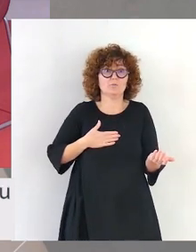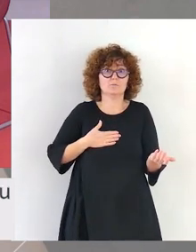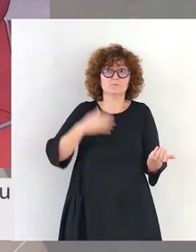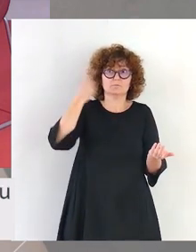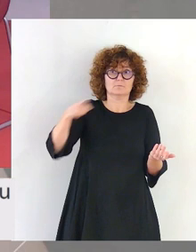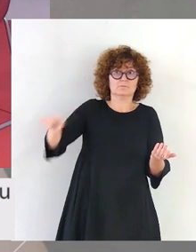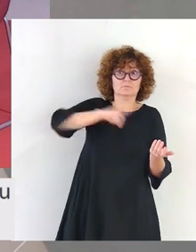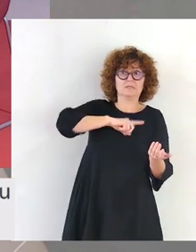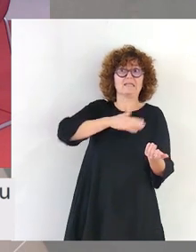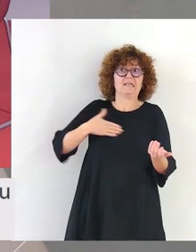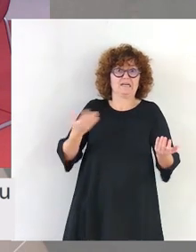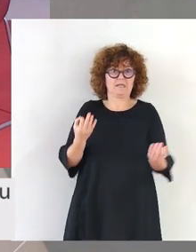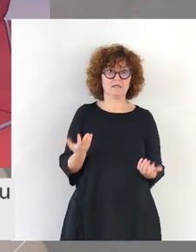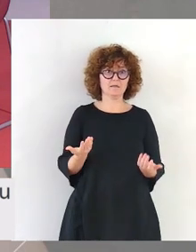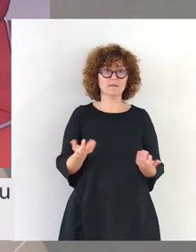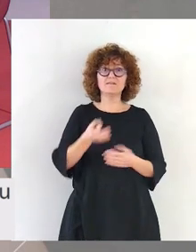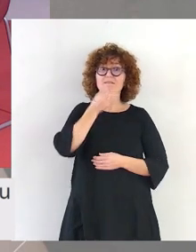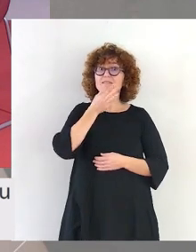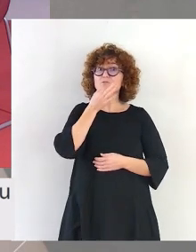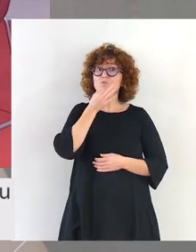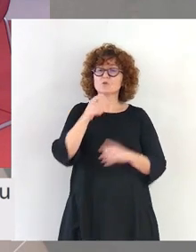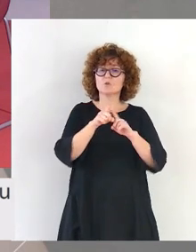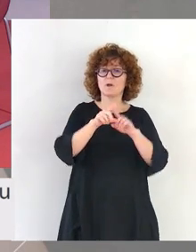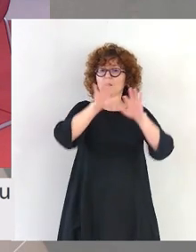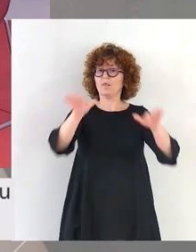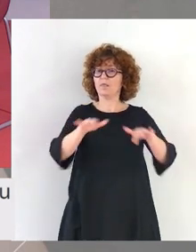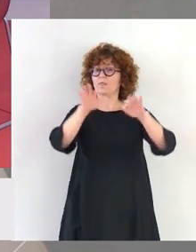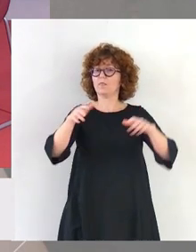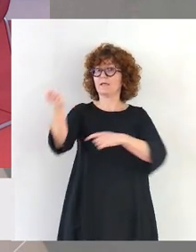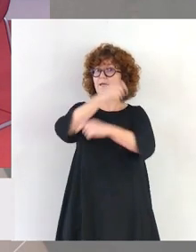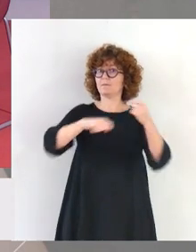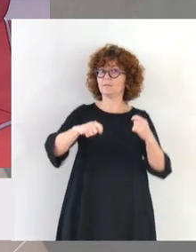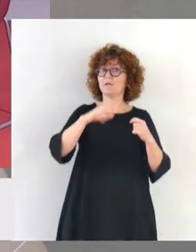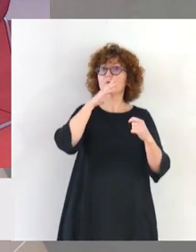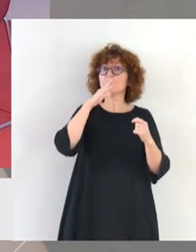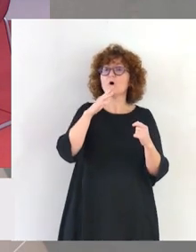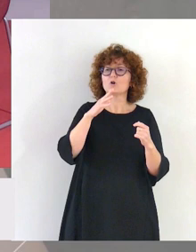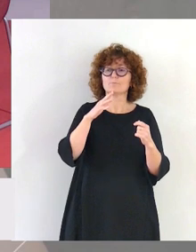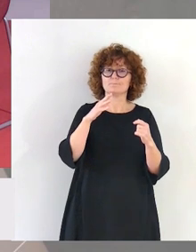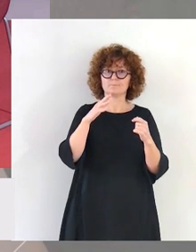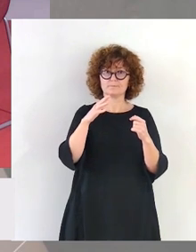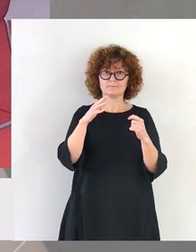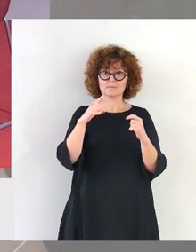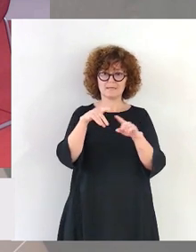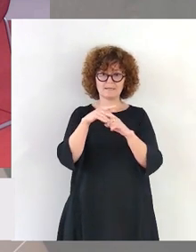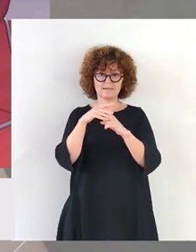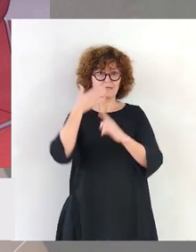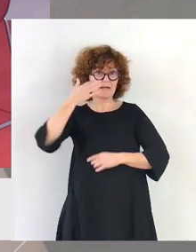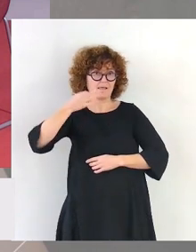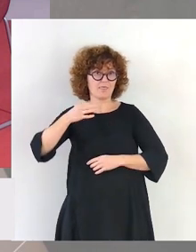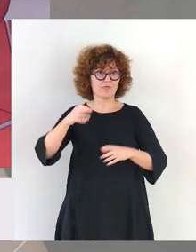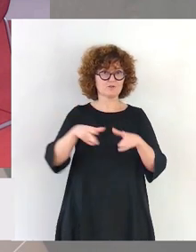ti con lo cual son discursos que venden porque estamos operando sobre una realidad social de incertidumbre y de